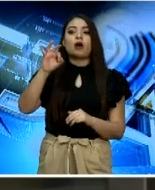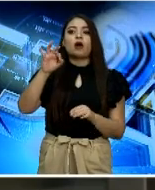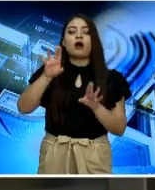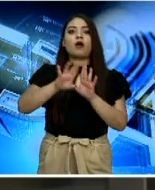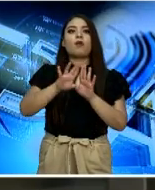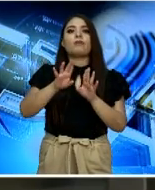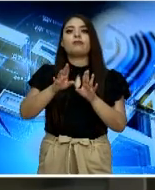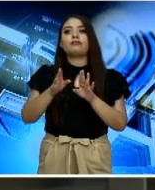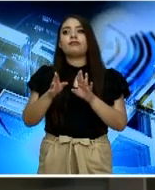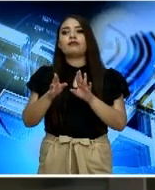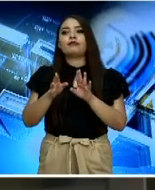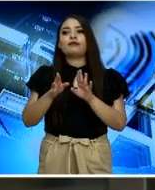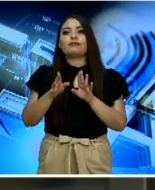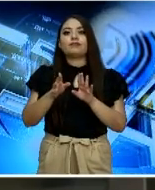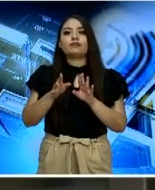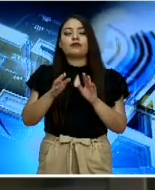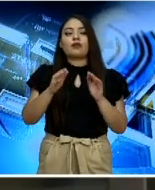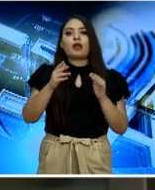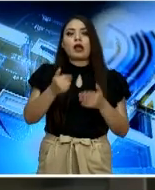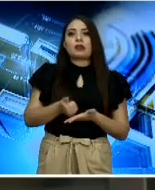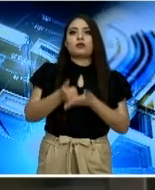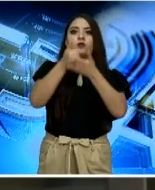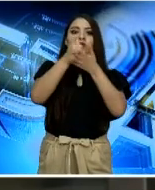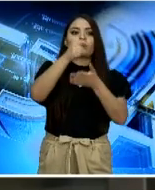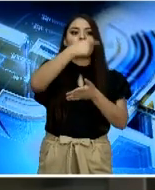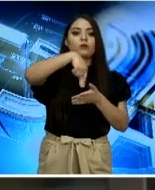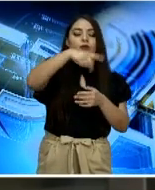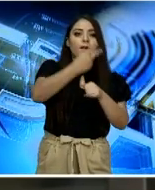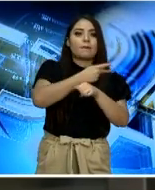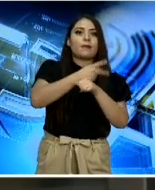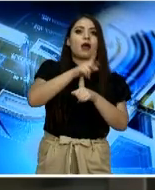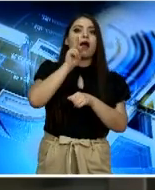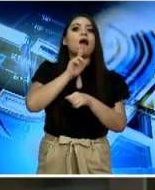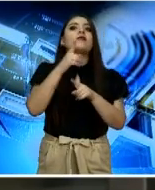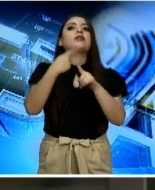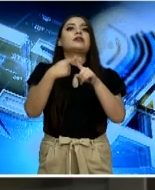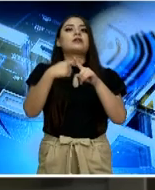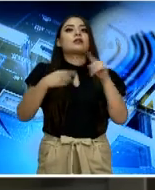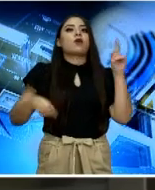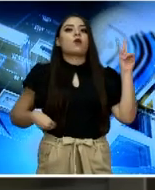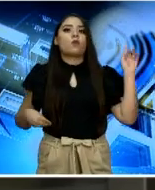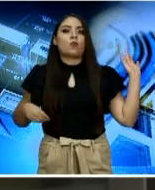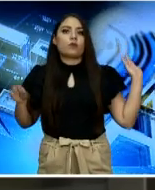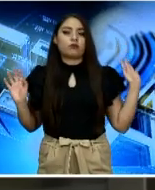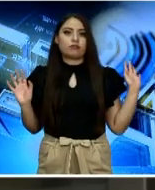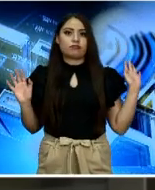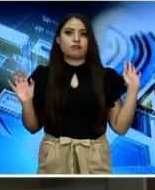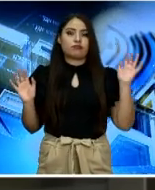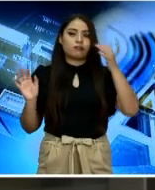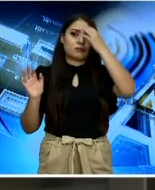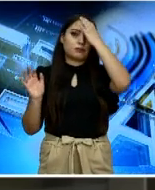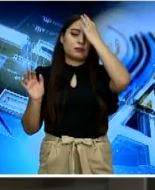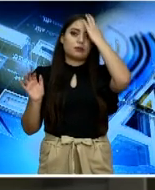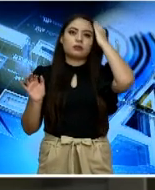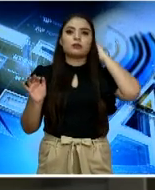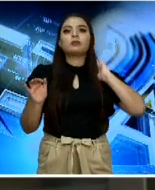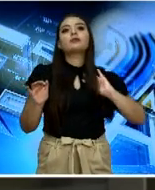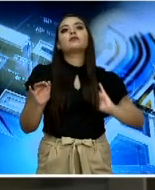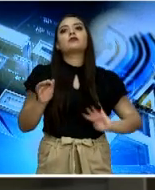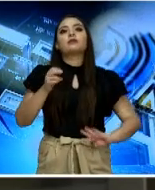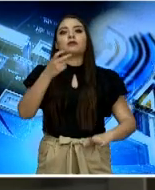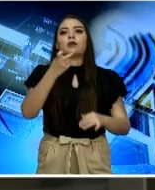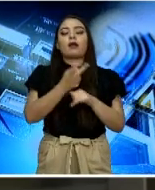dirimir el asunto y saber exactamente quién está cometiendo los actos de mala fe.